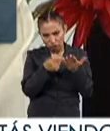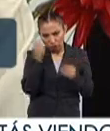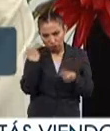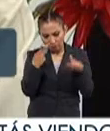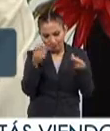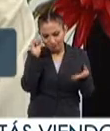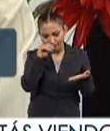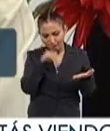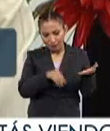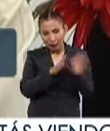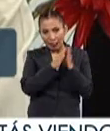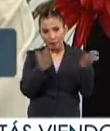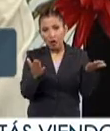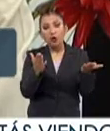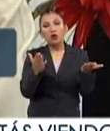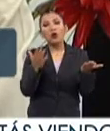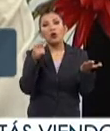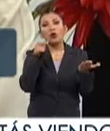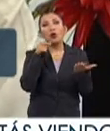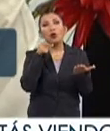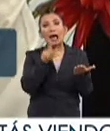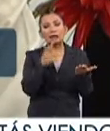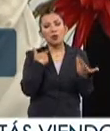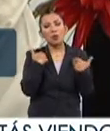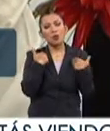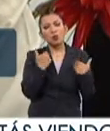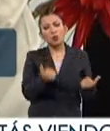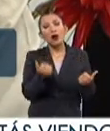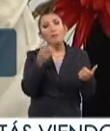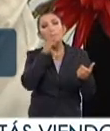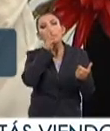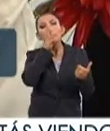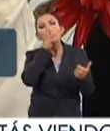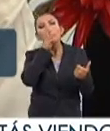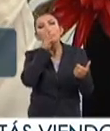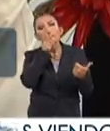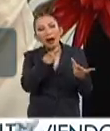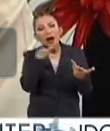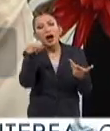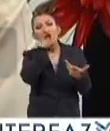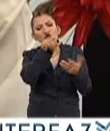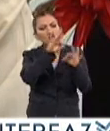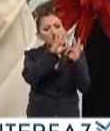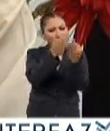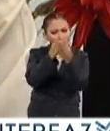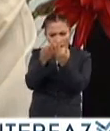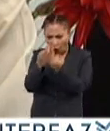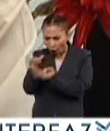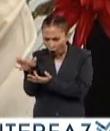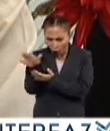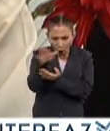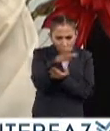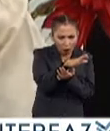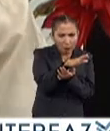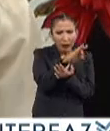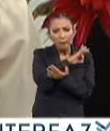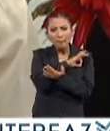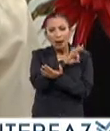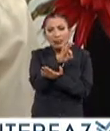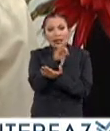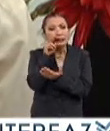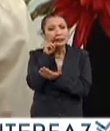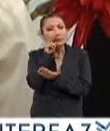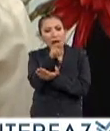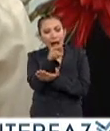proyecto es la de comprender mejor las maneras en que se